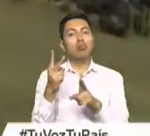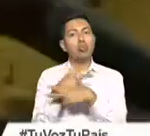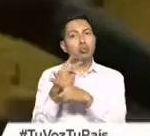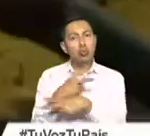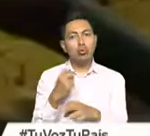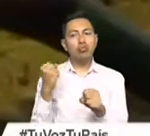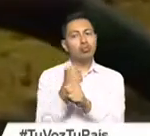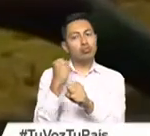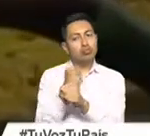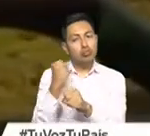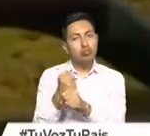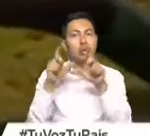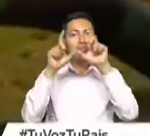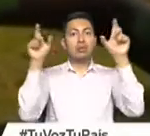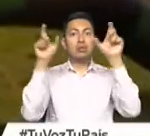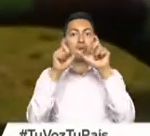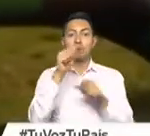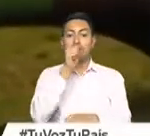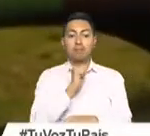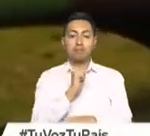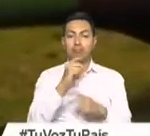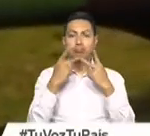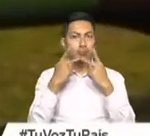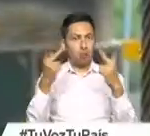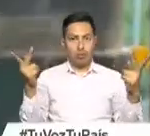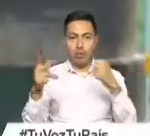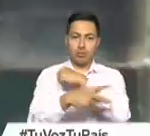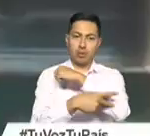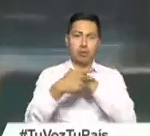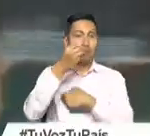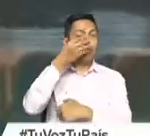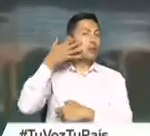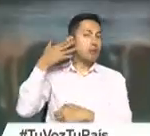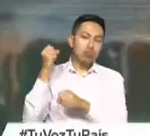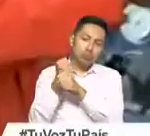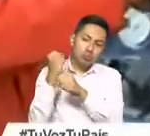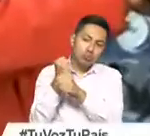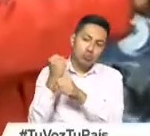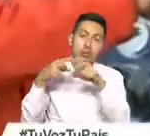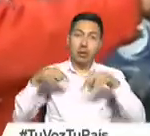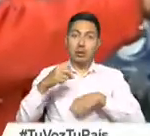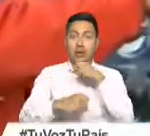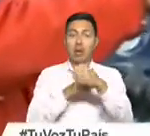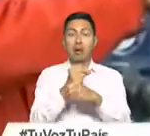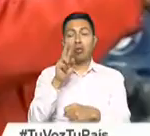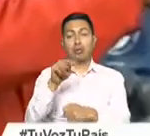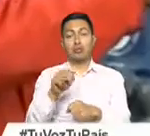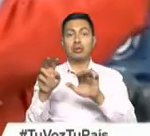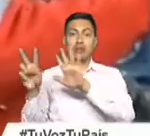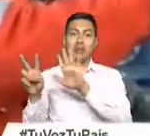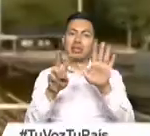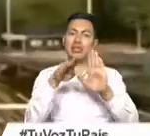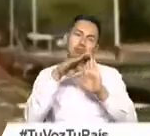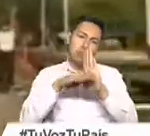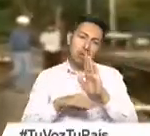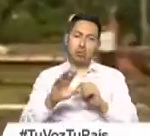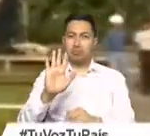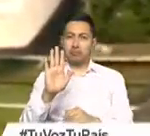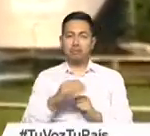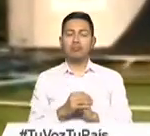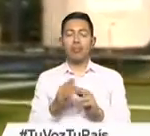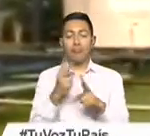pública Petroamazonas, los cuales son inferiores a lo planificado para este 2017. El costo de producción llega a